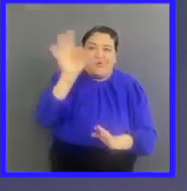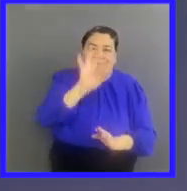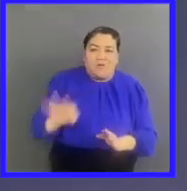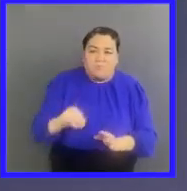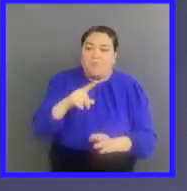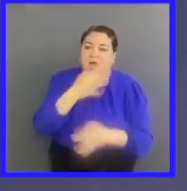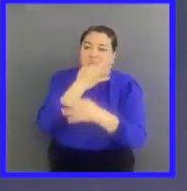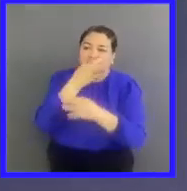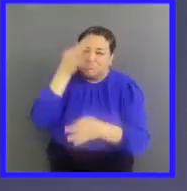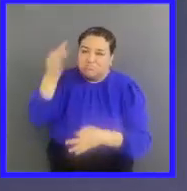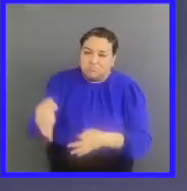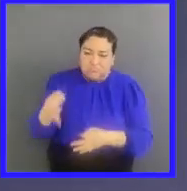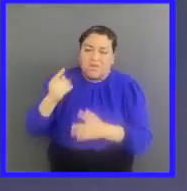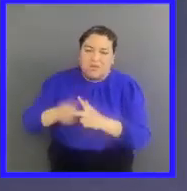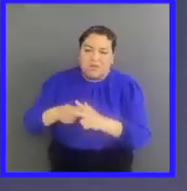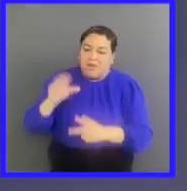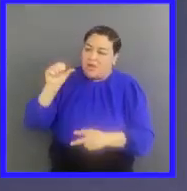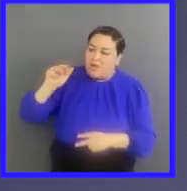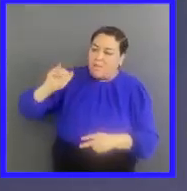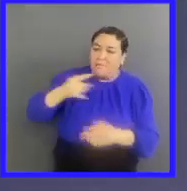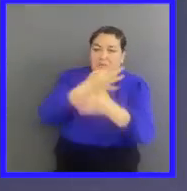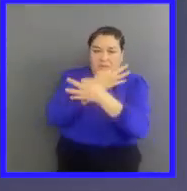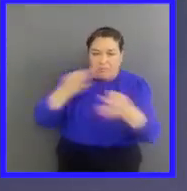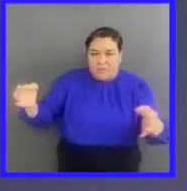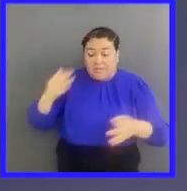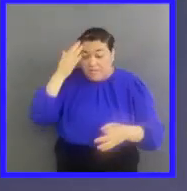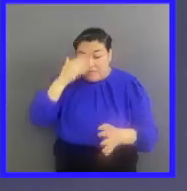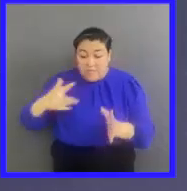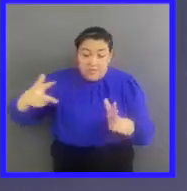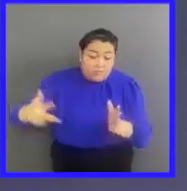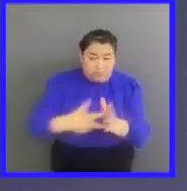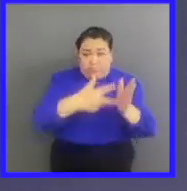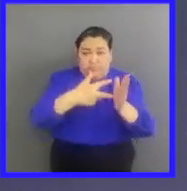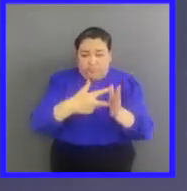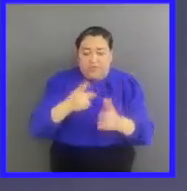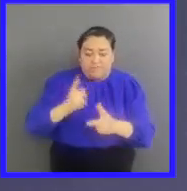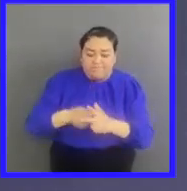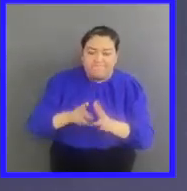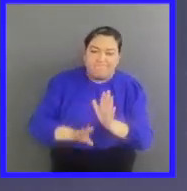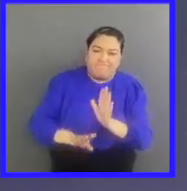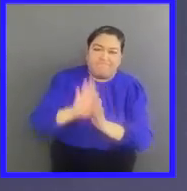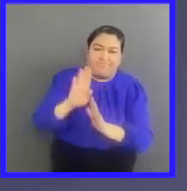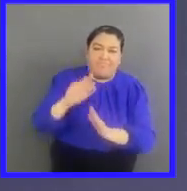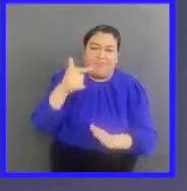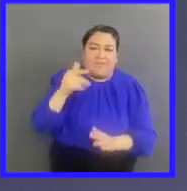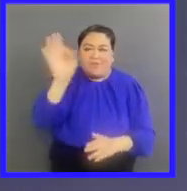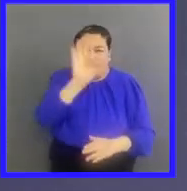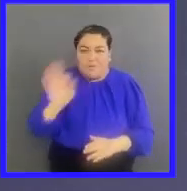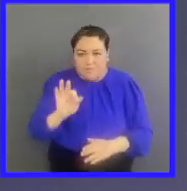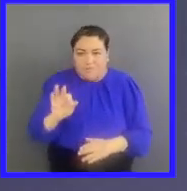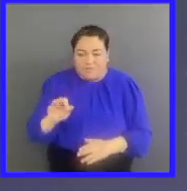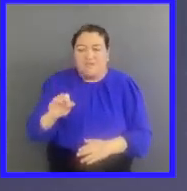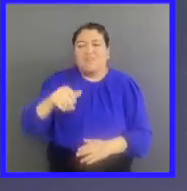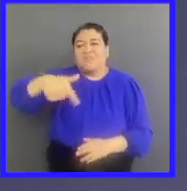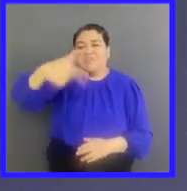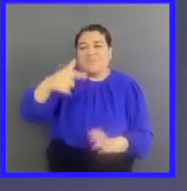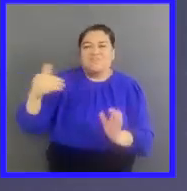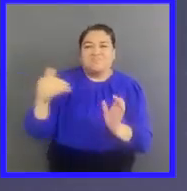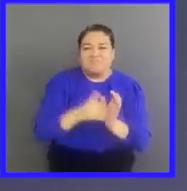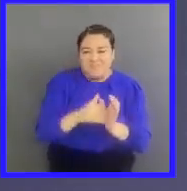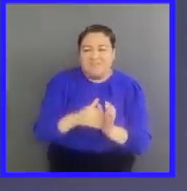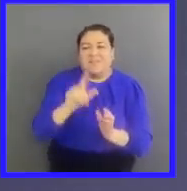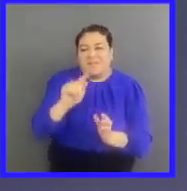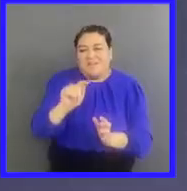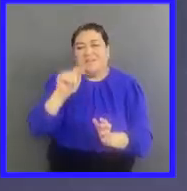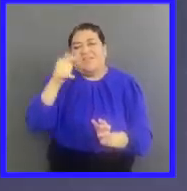Seguros, AMIS. Las colisiones con lesionados aumentaron 7%, con 13,077 siniestros, frente